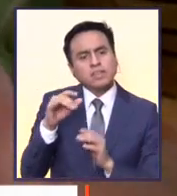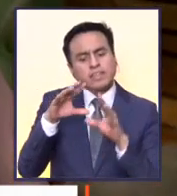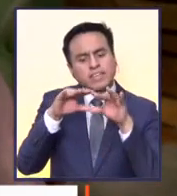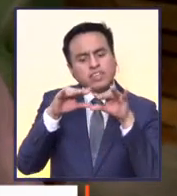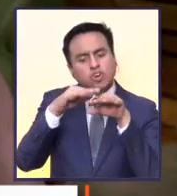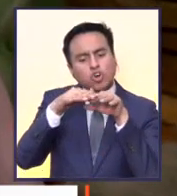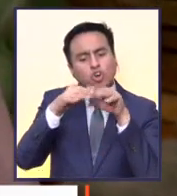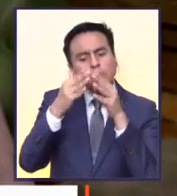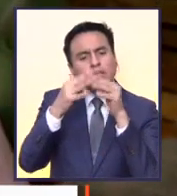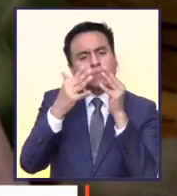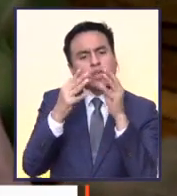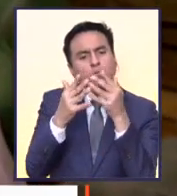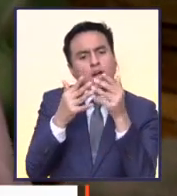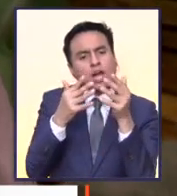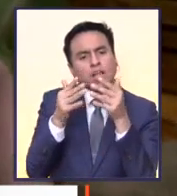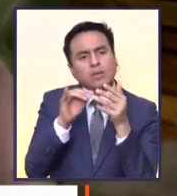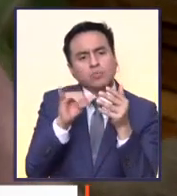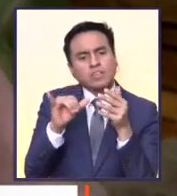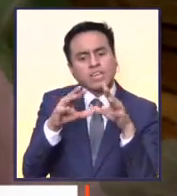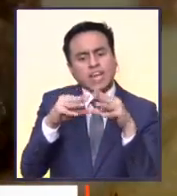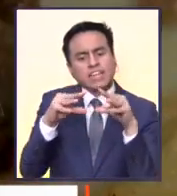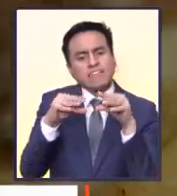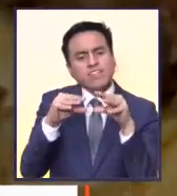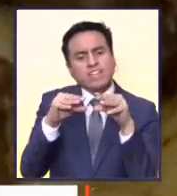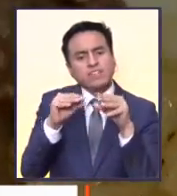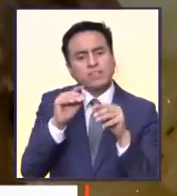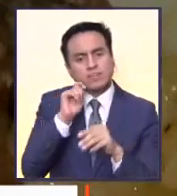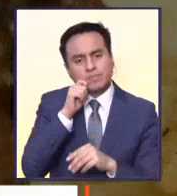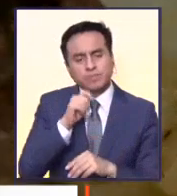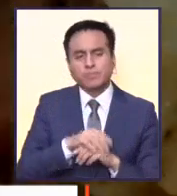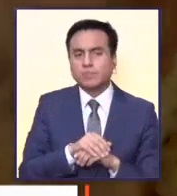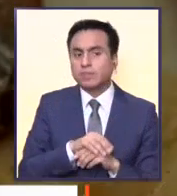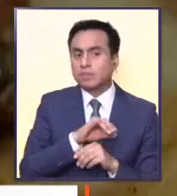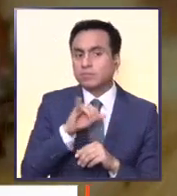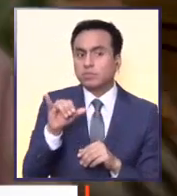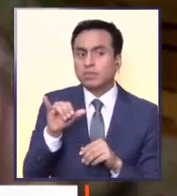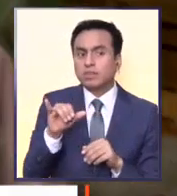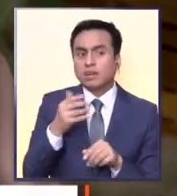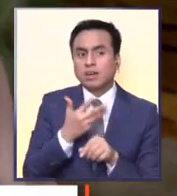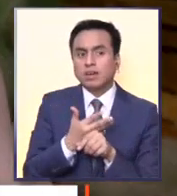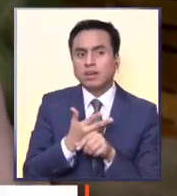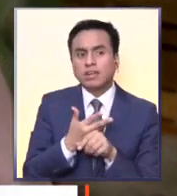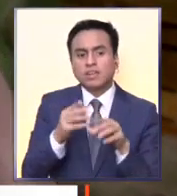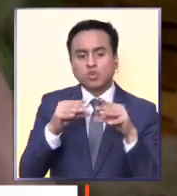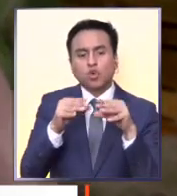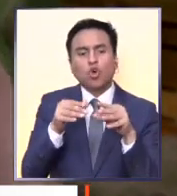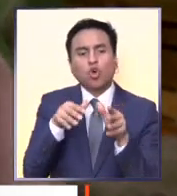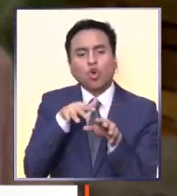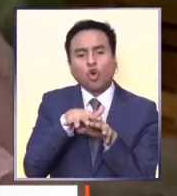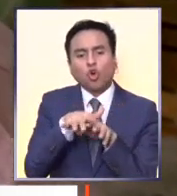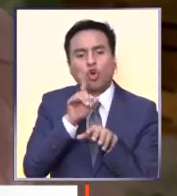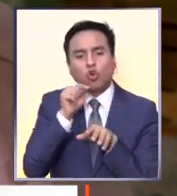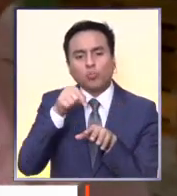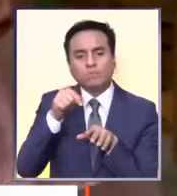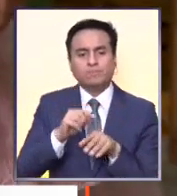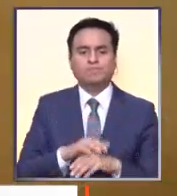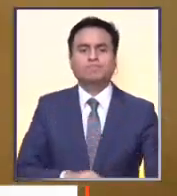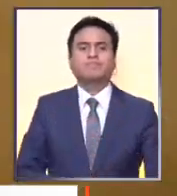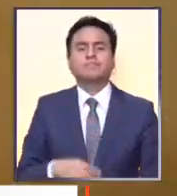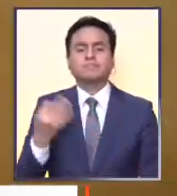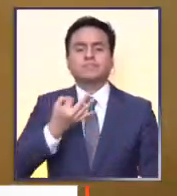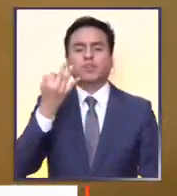rompiendo de forma natural y nuestra carne quede blanda, blanda, blanda. Además ayuda mucho a que la carne conserve mejor su jugo. Está